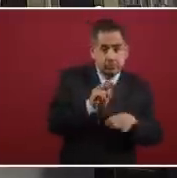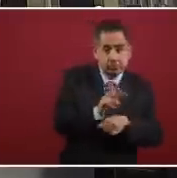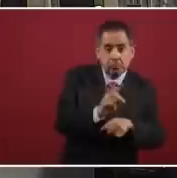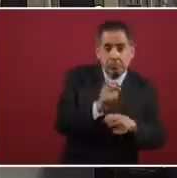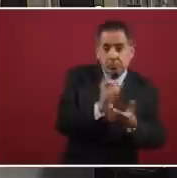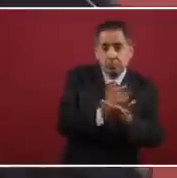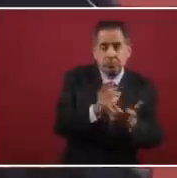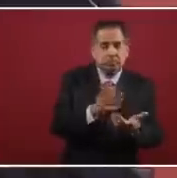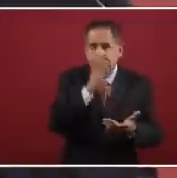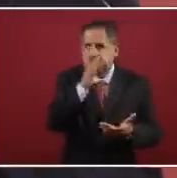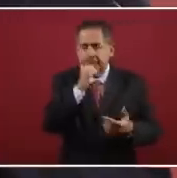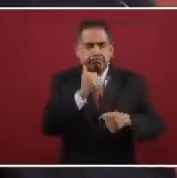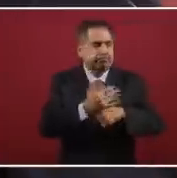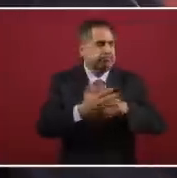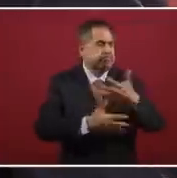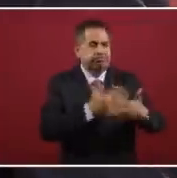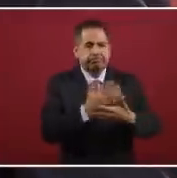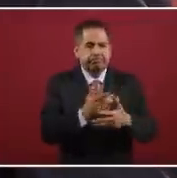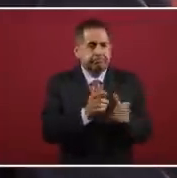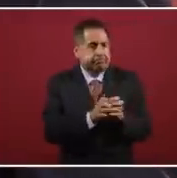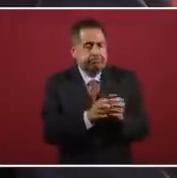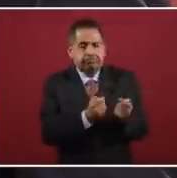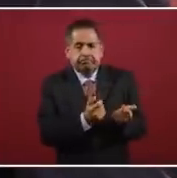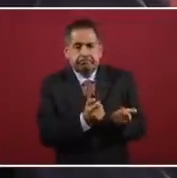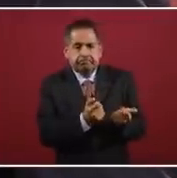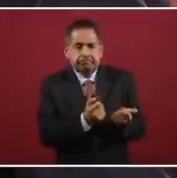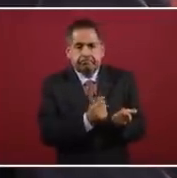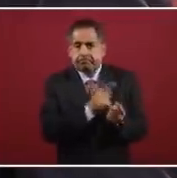hay algo más todavía.